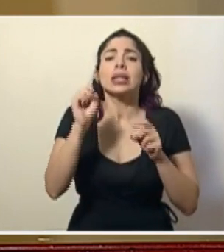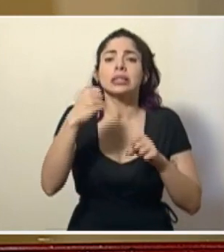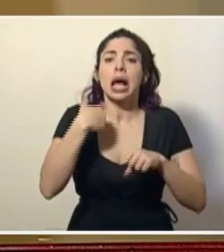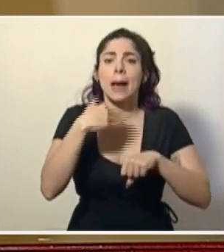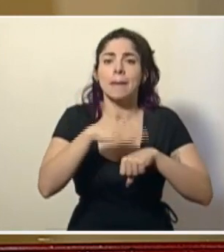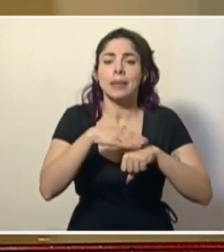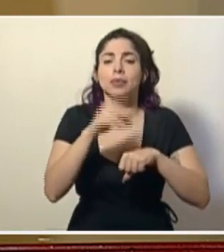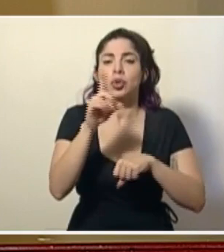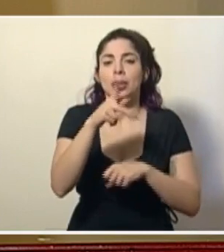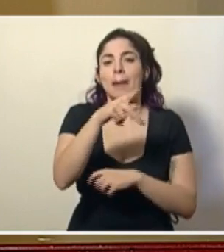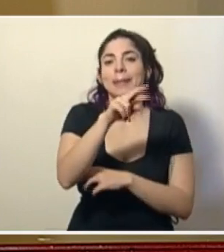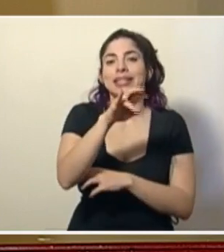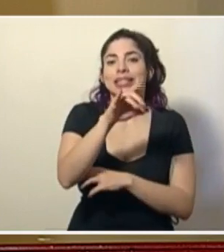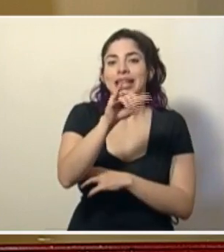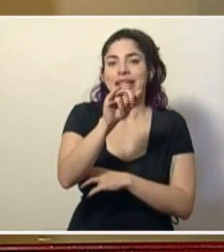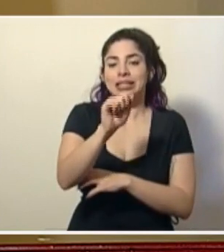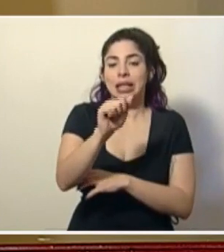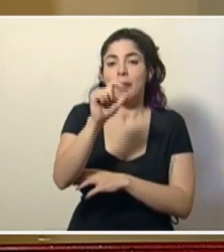portal